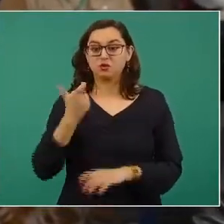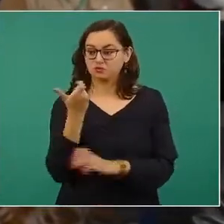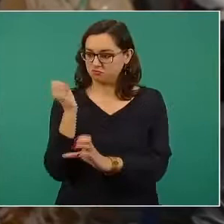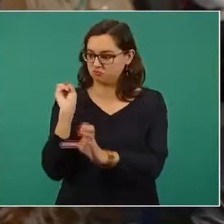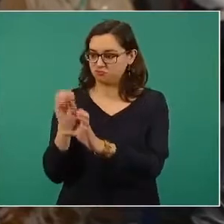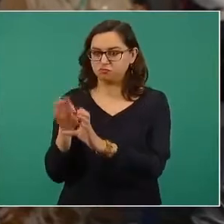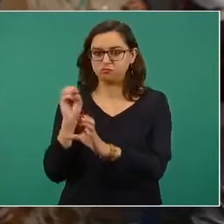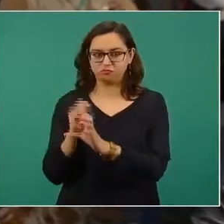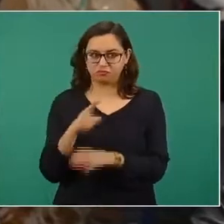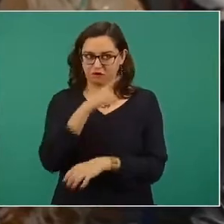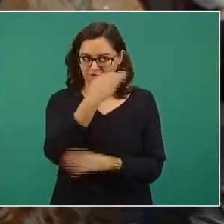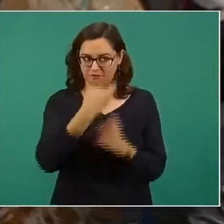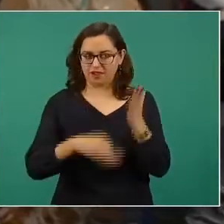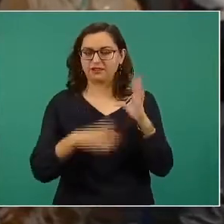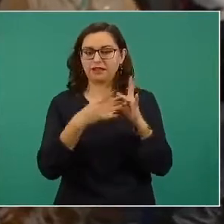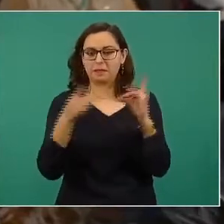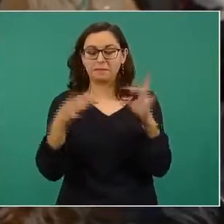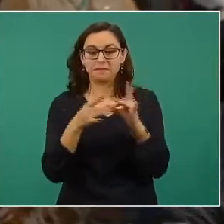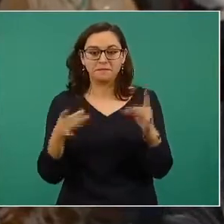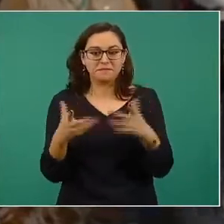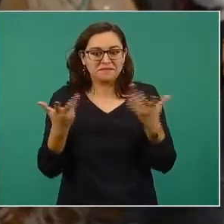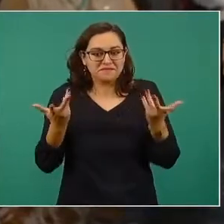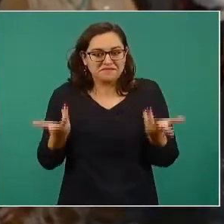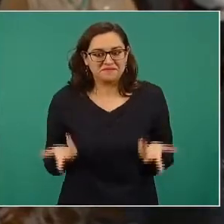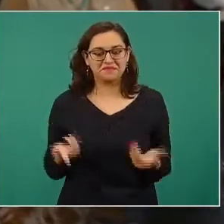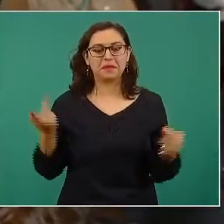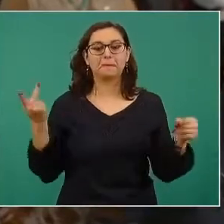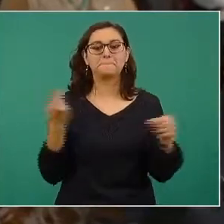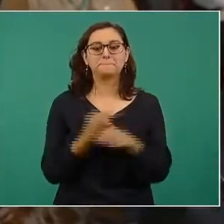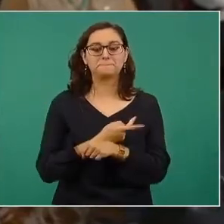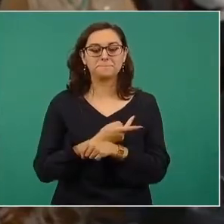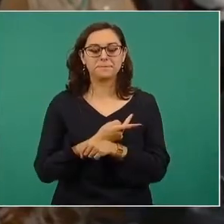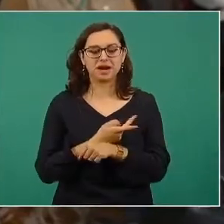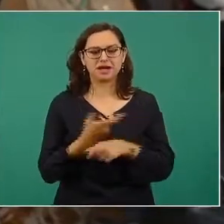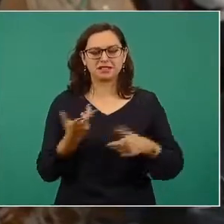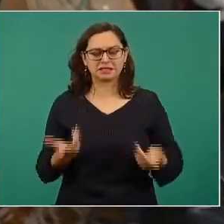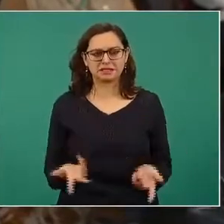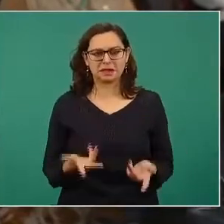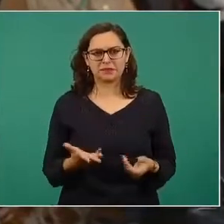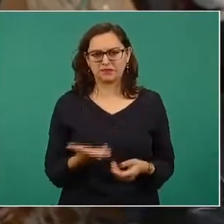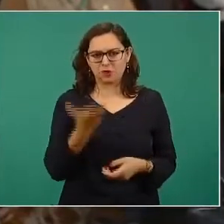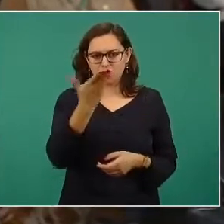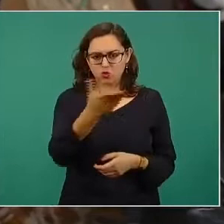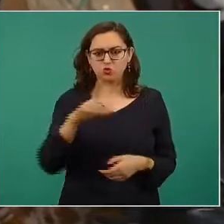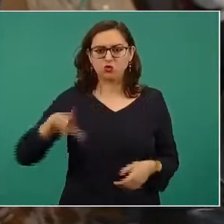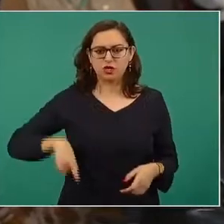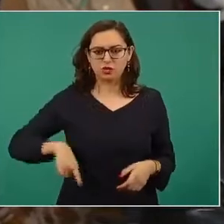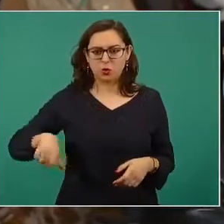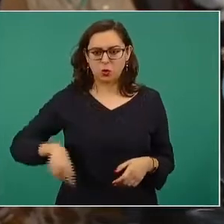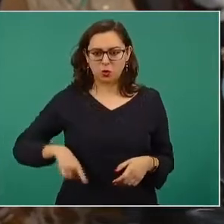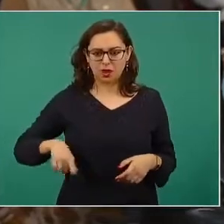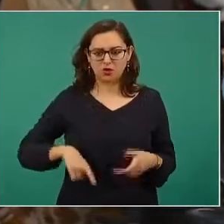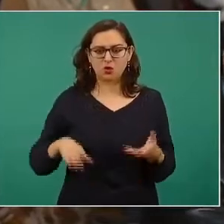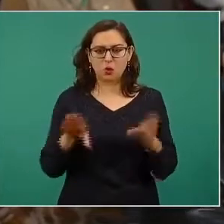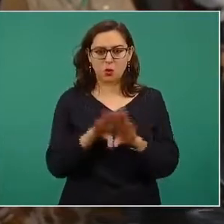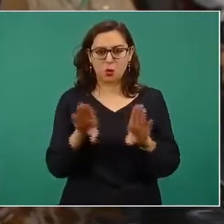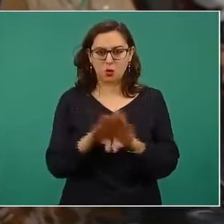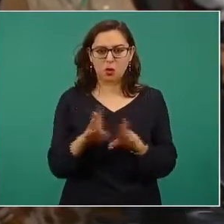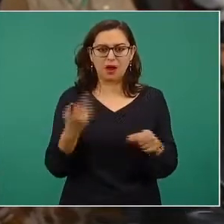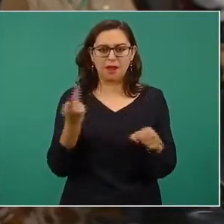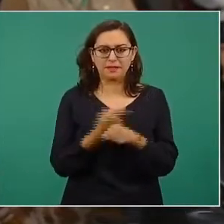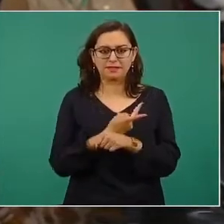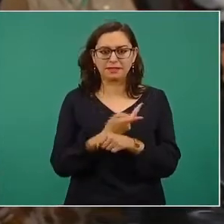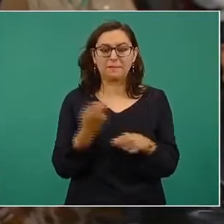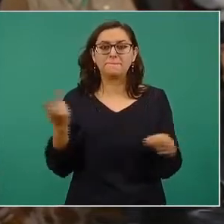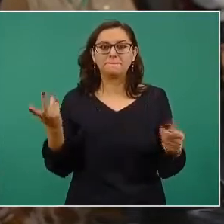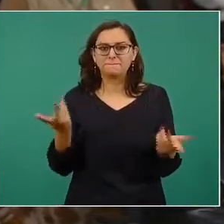parte. Entonces, presidente, la pregunta es, ¿qué va a hacer su gobierno con esta investigación?